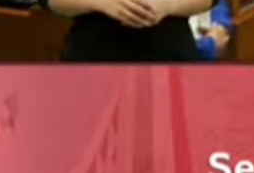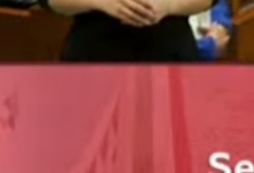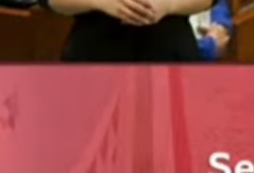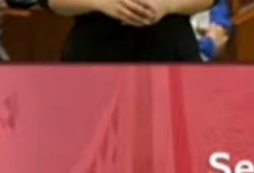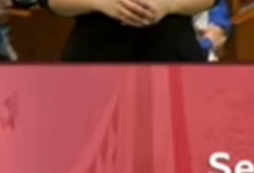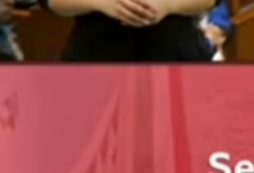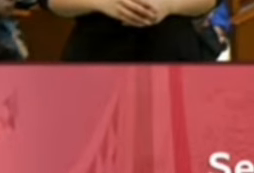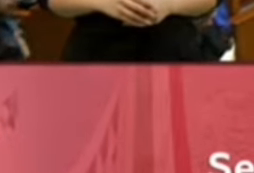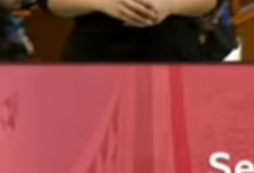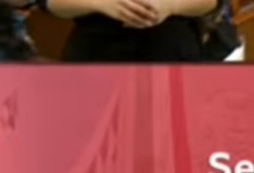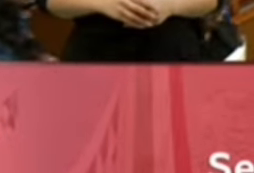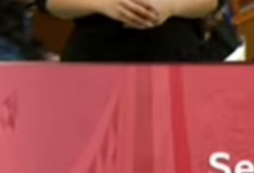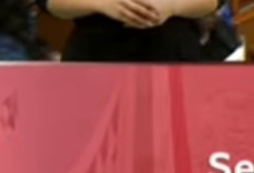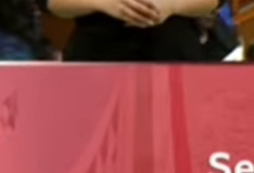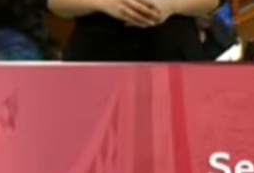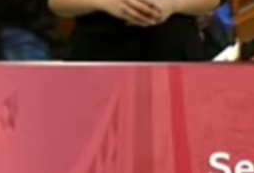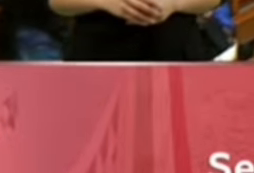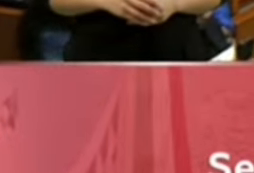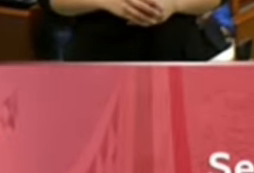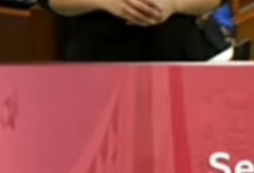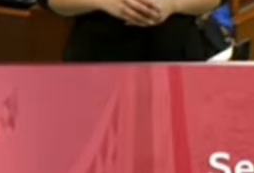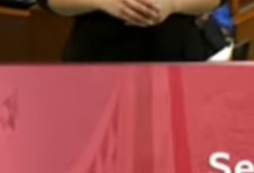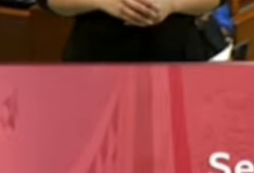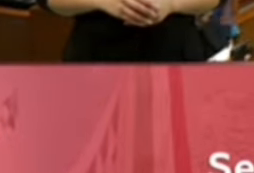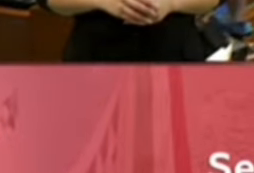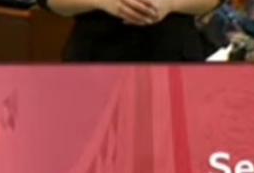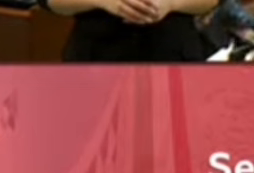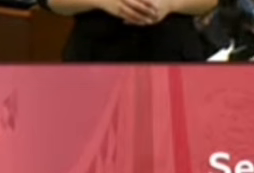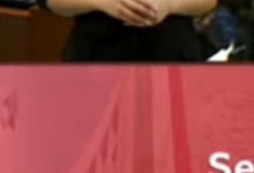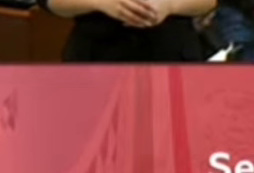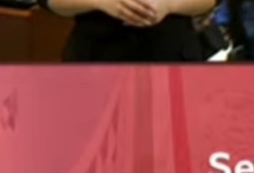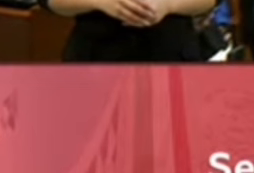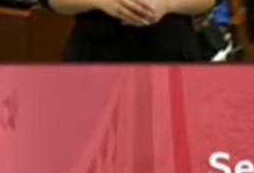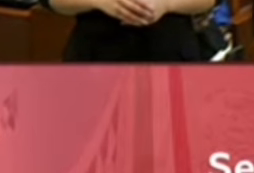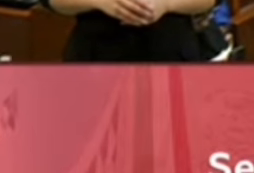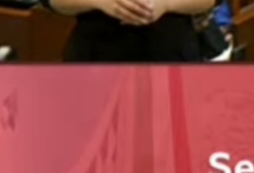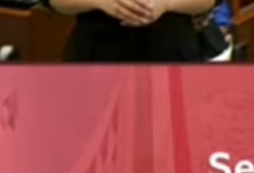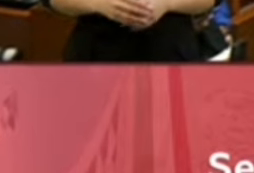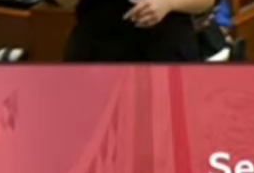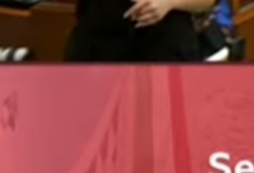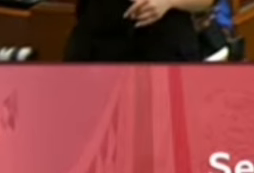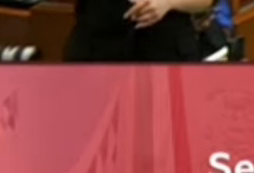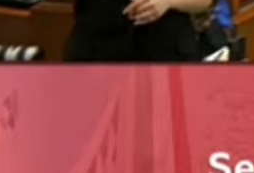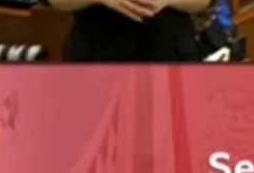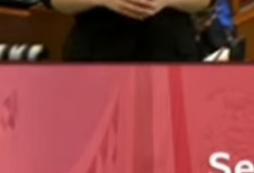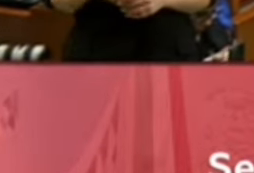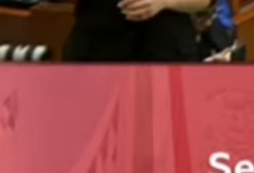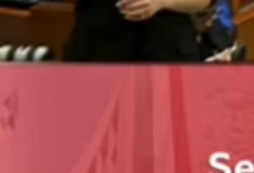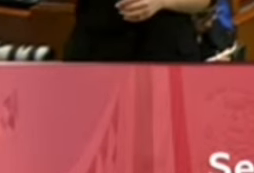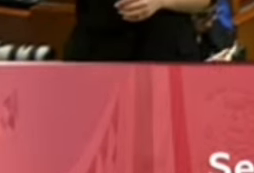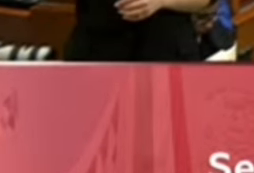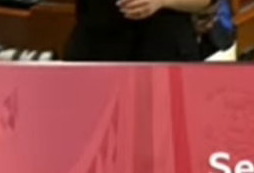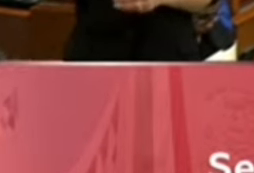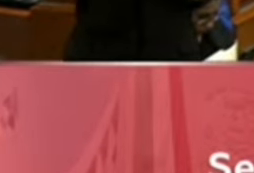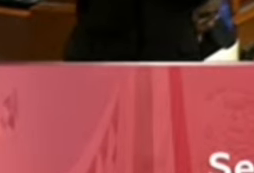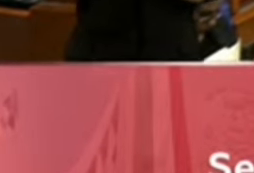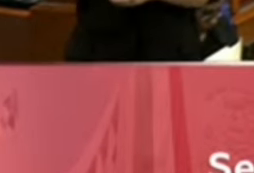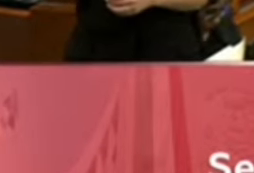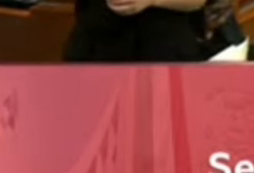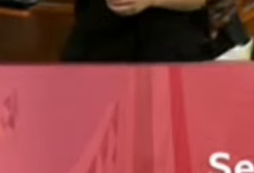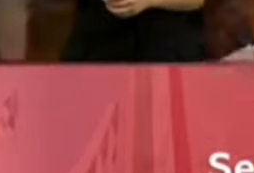Por hechos. Pues no hubo una discusión, pero en todo caso, como yo la aludí, tiene la palabra.